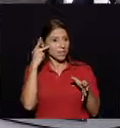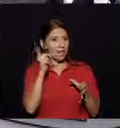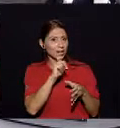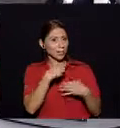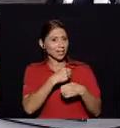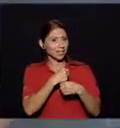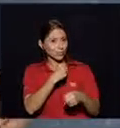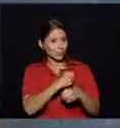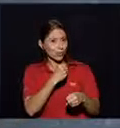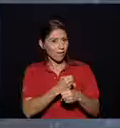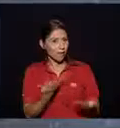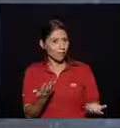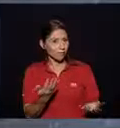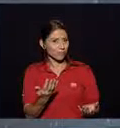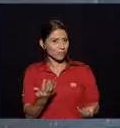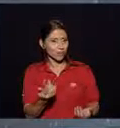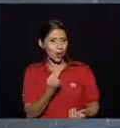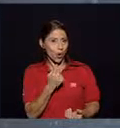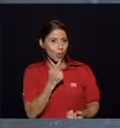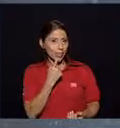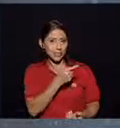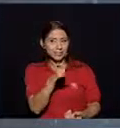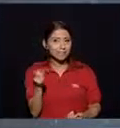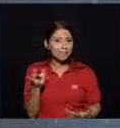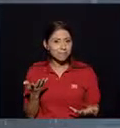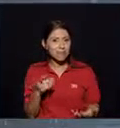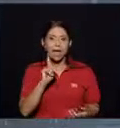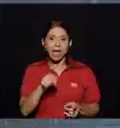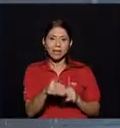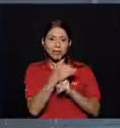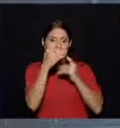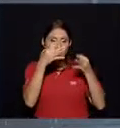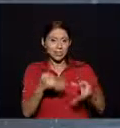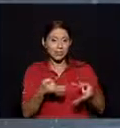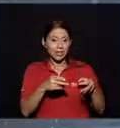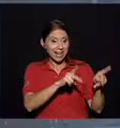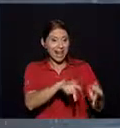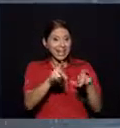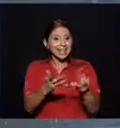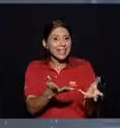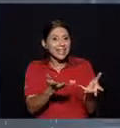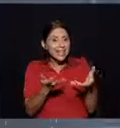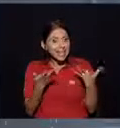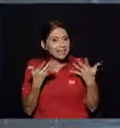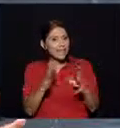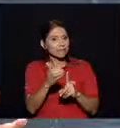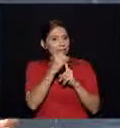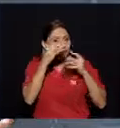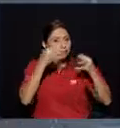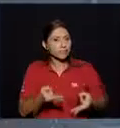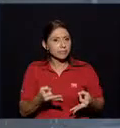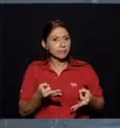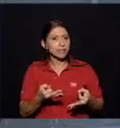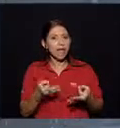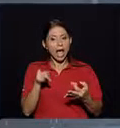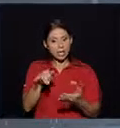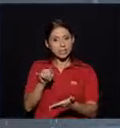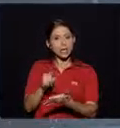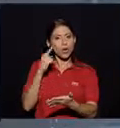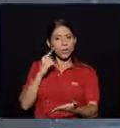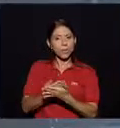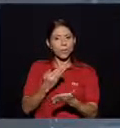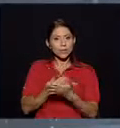política no está haciendo su trabajo, como dice la gente del común, ¿verdad? Hay que tomar decisiones y la gente quiere que esas decisiones se tomen,